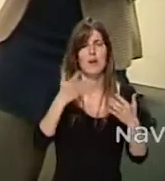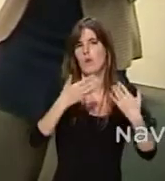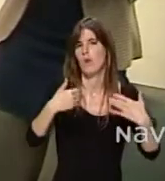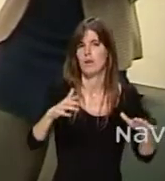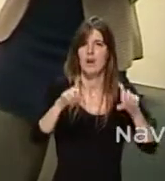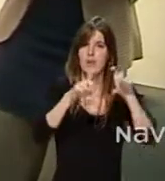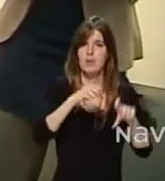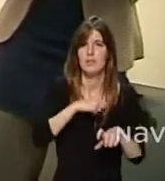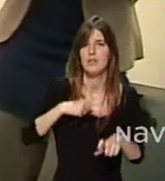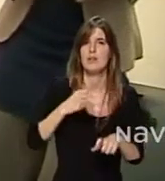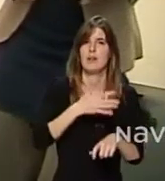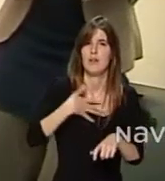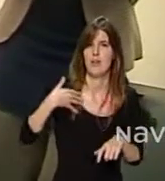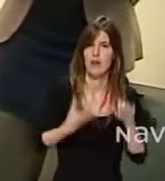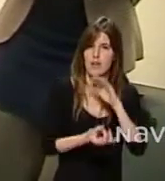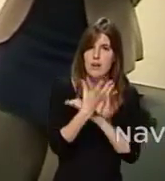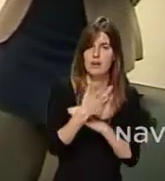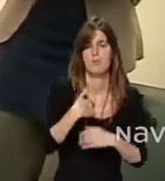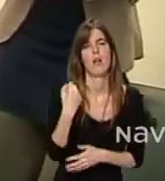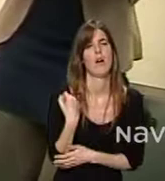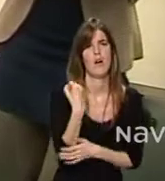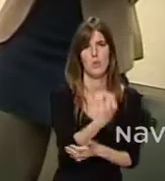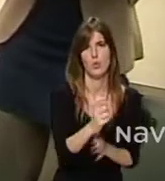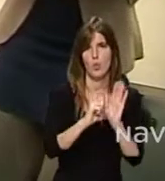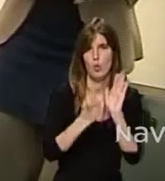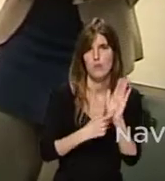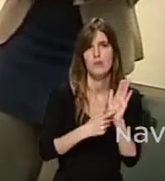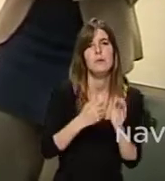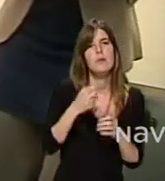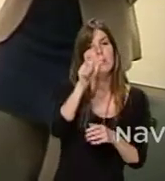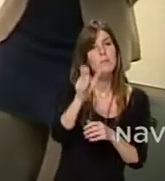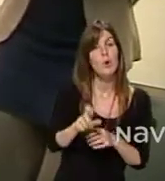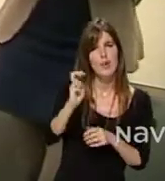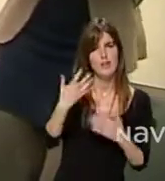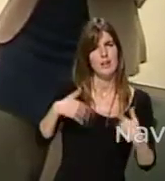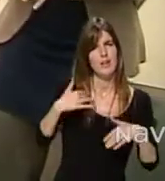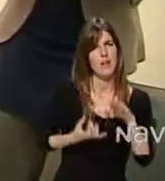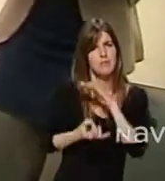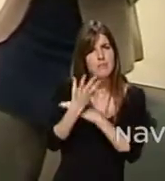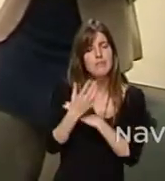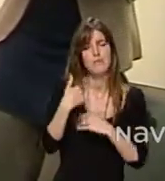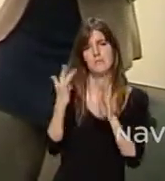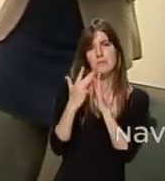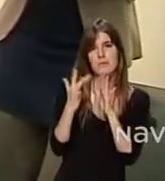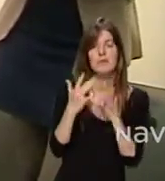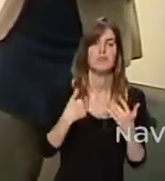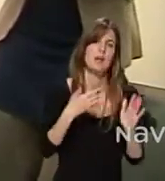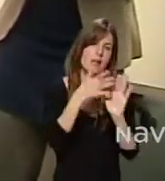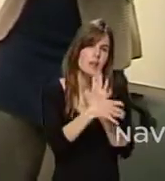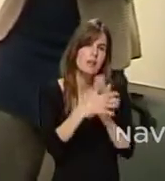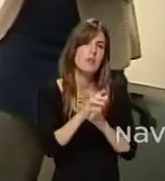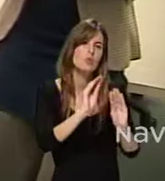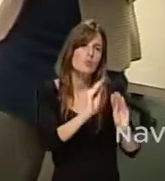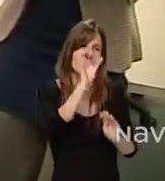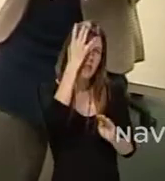ayudarles y apoyarles en todo lo que necesiten, y sobre todo para hacerles ver los puntos fuertes y débiles de su modelo de negocio. Pero